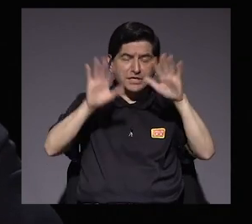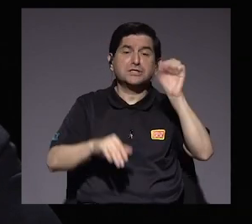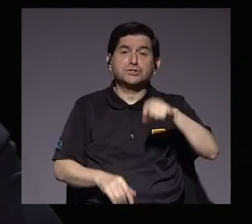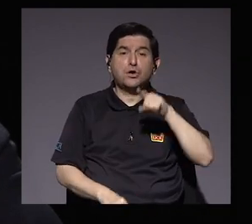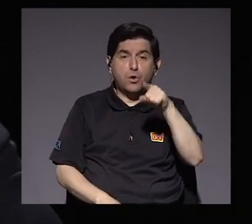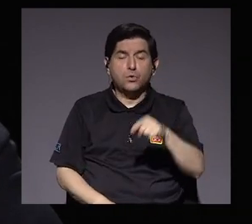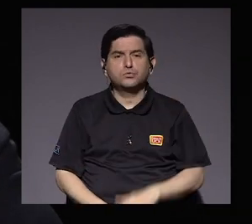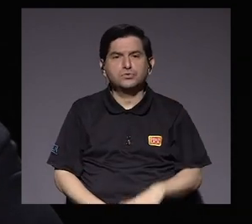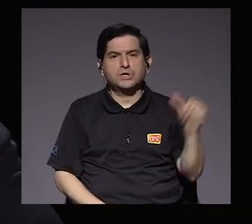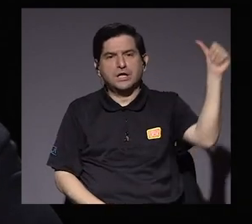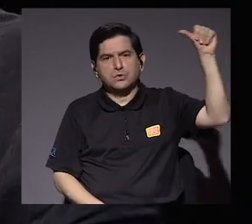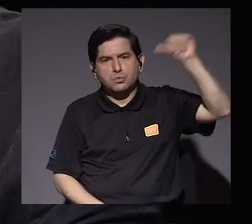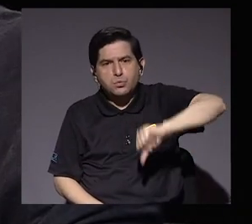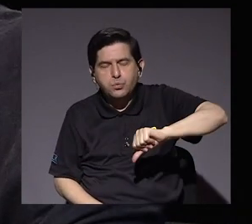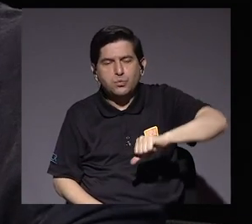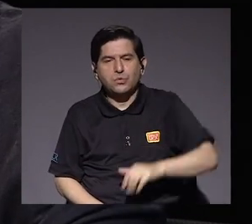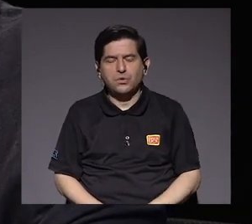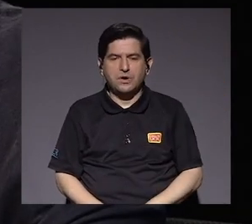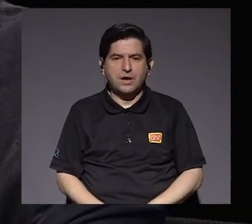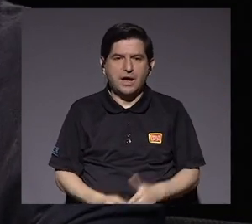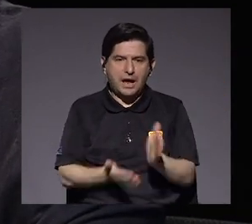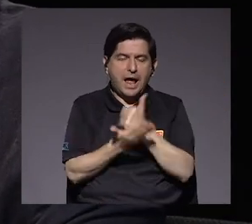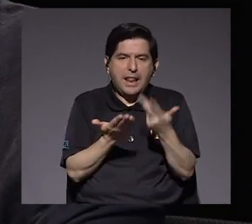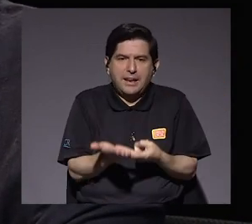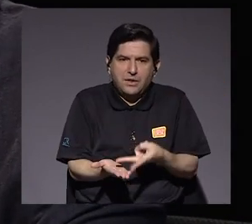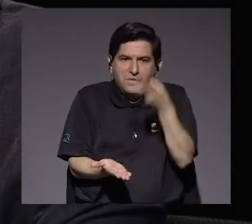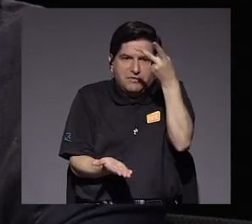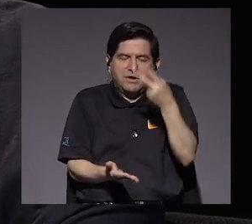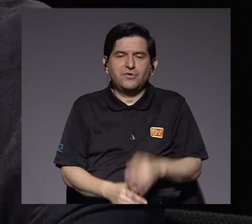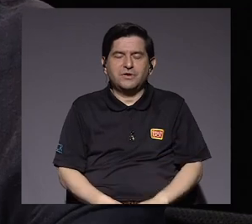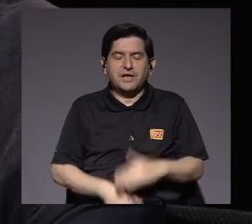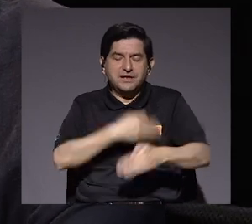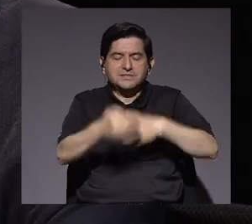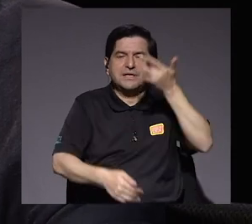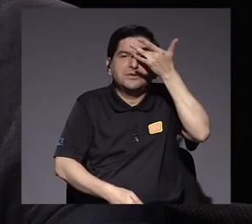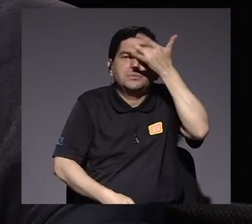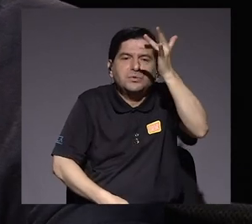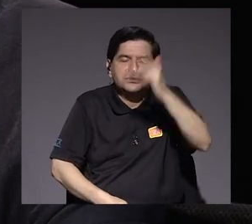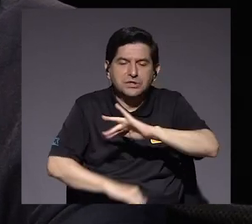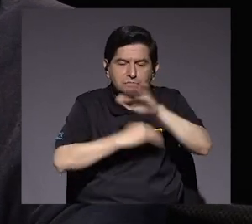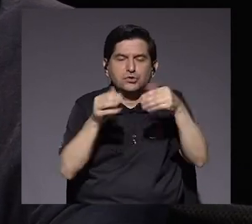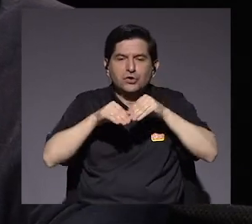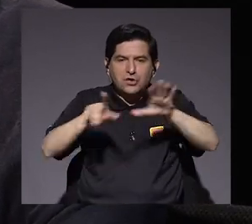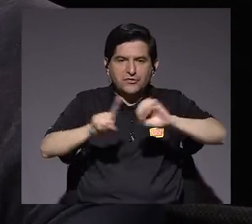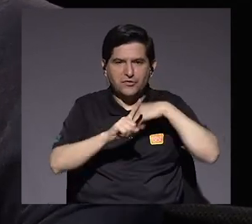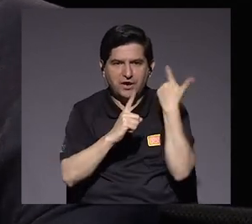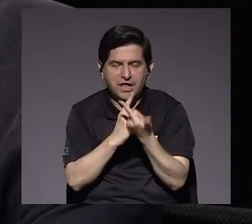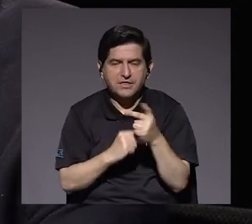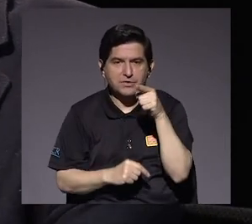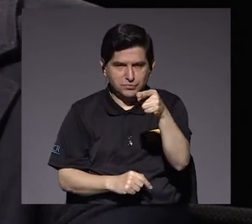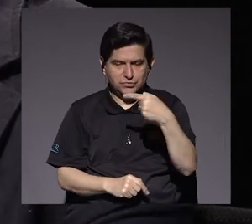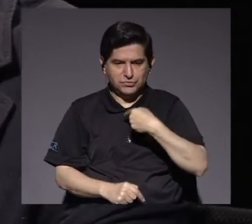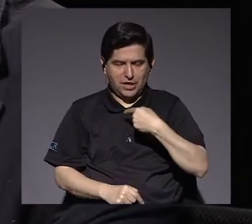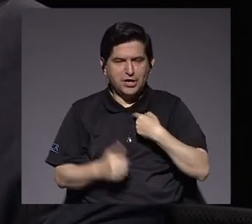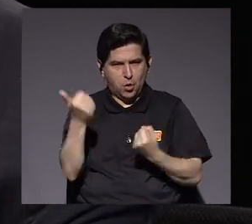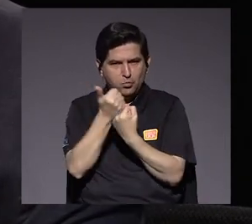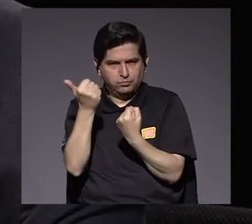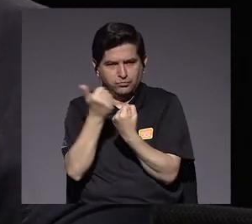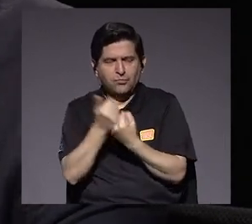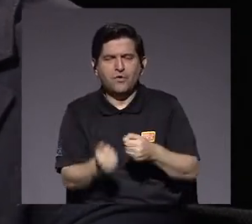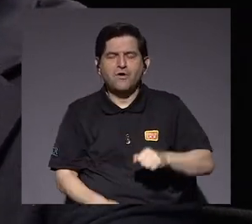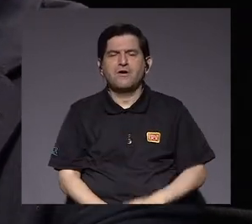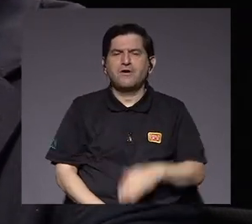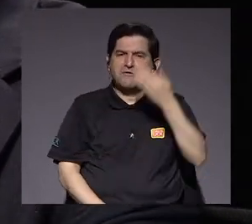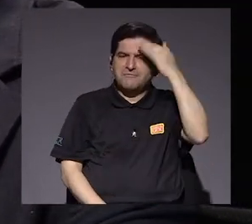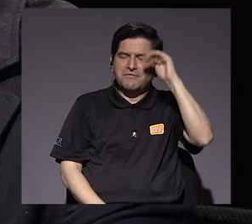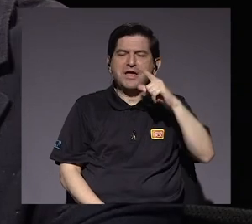absolutamente, procesos. Absolutamente, porque si no echas a perder, uh-huh, ¿verdad?, una joya que es la inteligencia. Uh-huh. Todas las redes sociales de las que vos y yo somos fans,